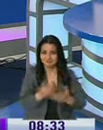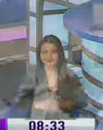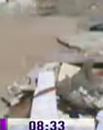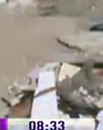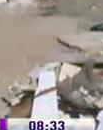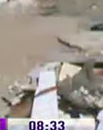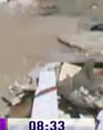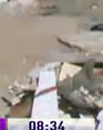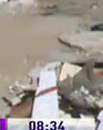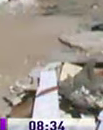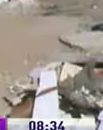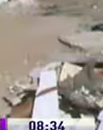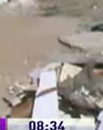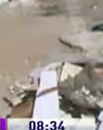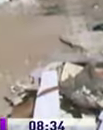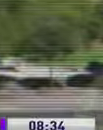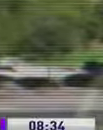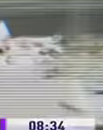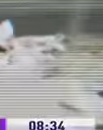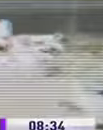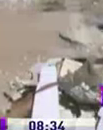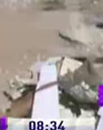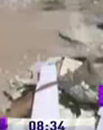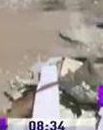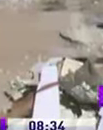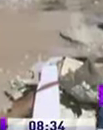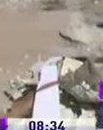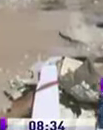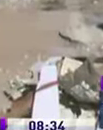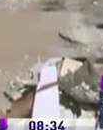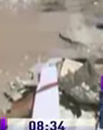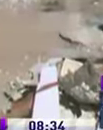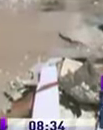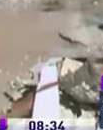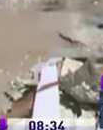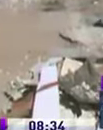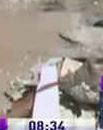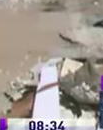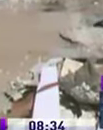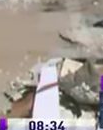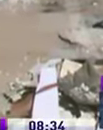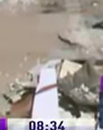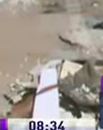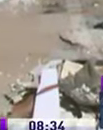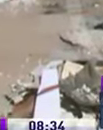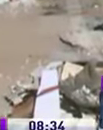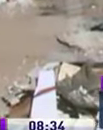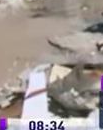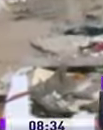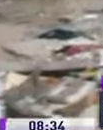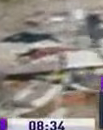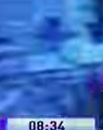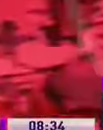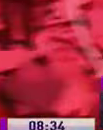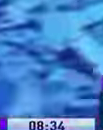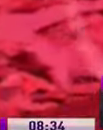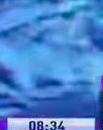mi switcher me copia, atento, mi switcher me copia. Escombros en la avenida Carlos María de la Torres. Papeles todo el mundo firme.